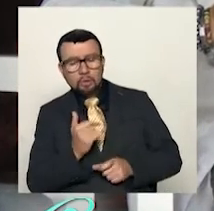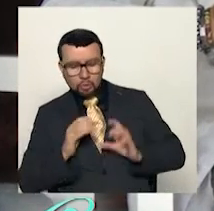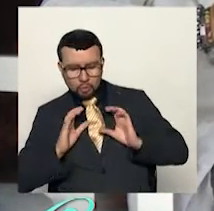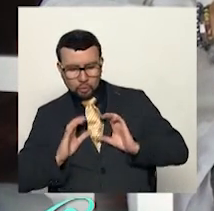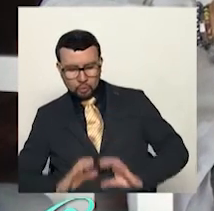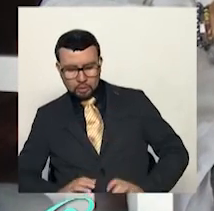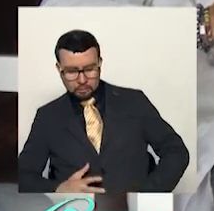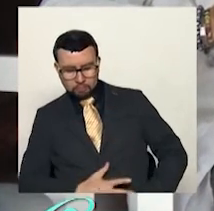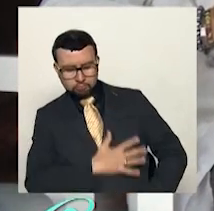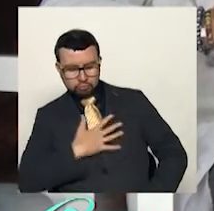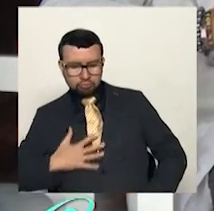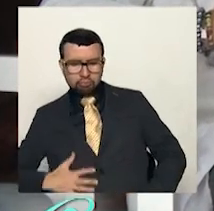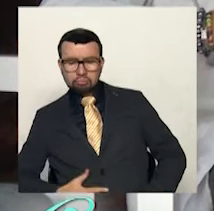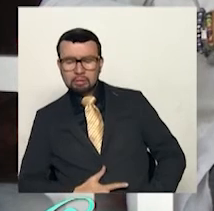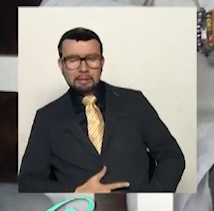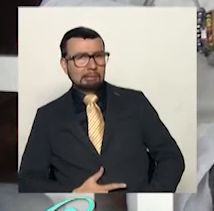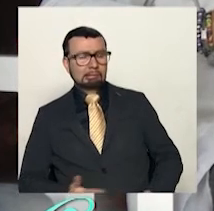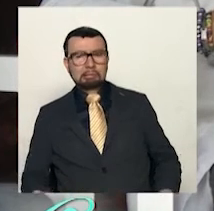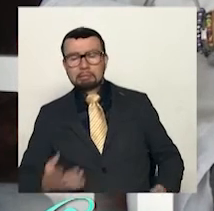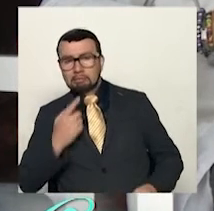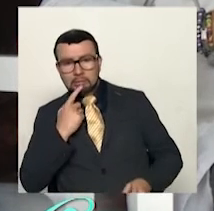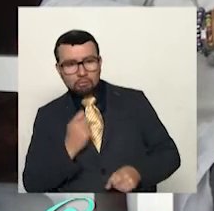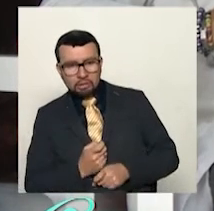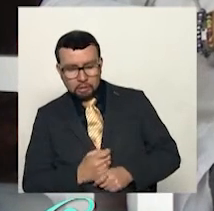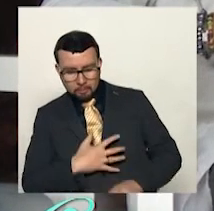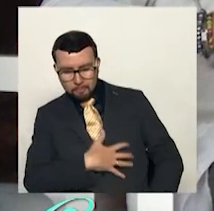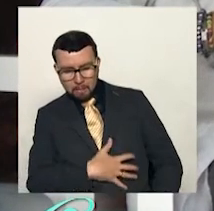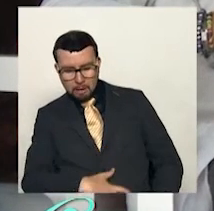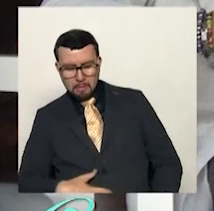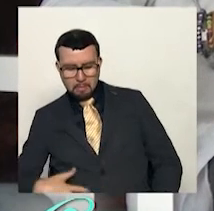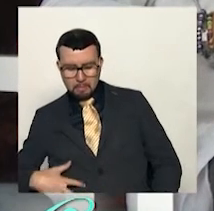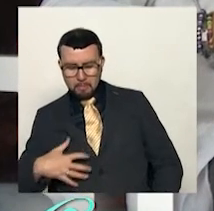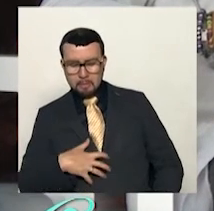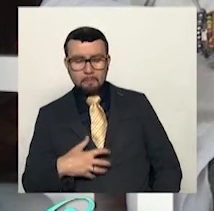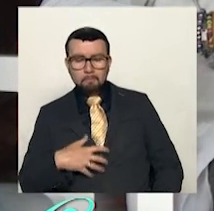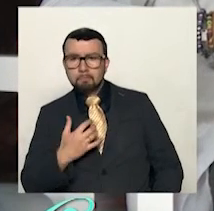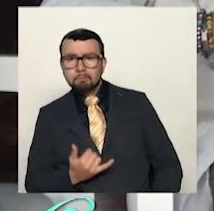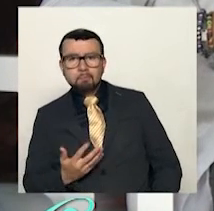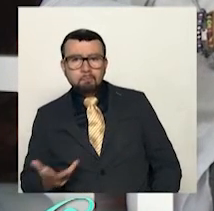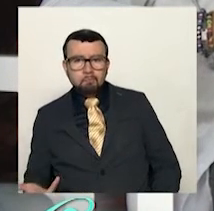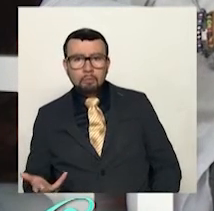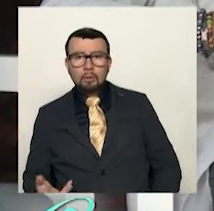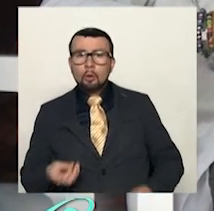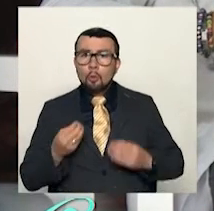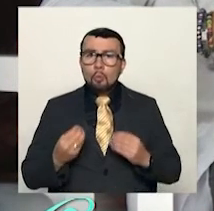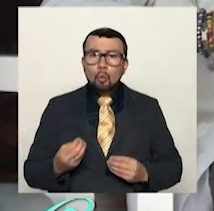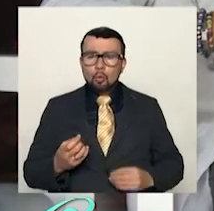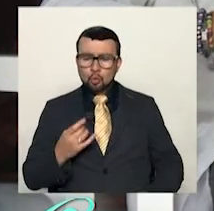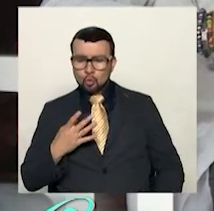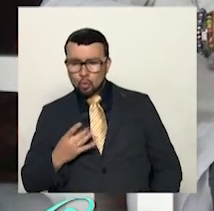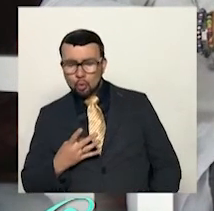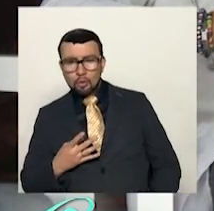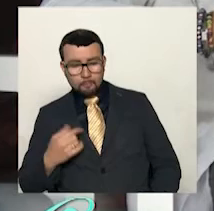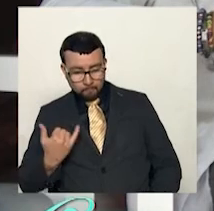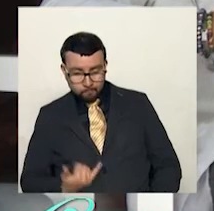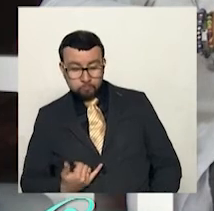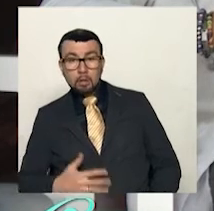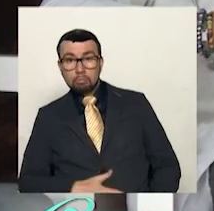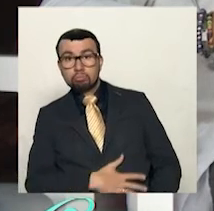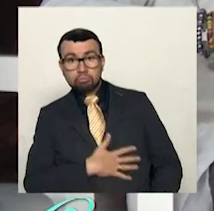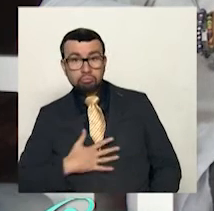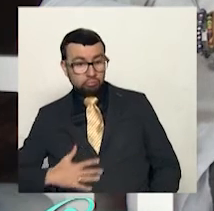como dirían muchos, el estómago, que muchos de los dolores no se manifiestan a nivel